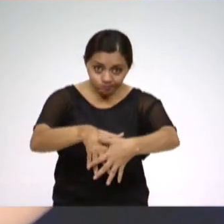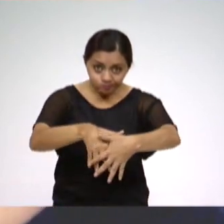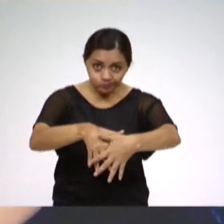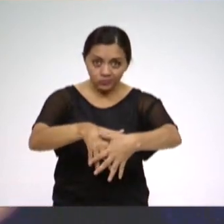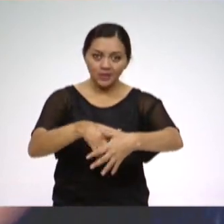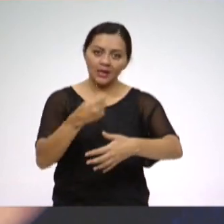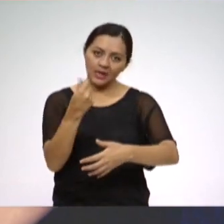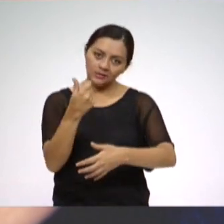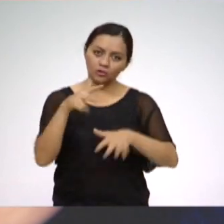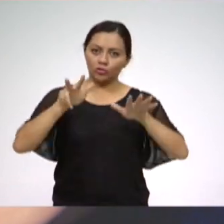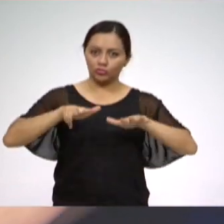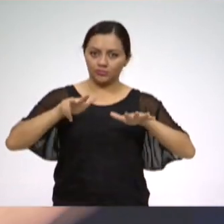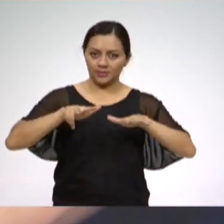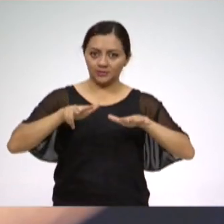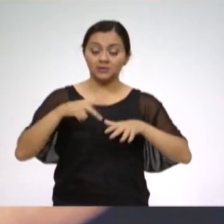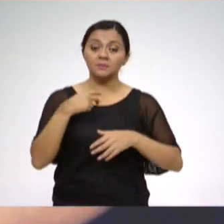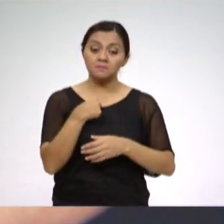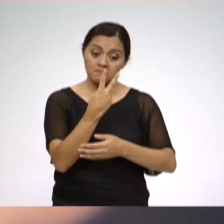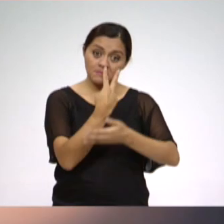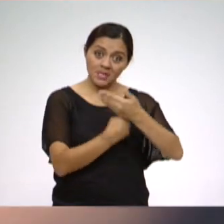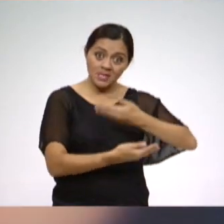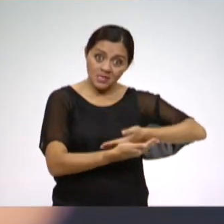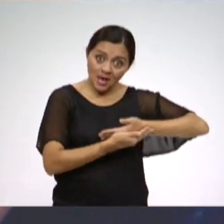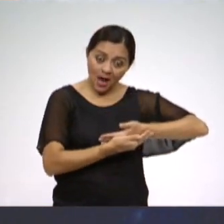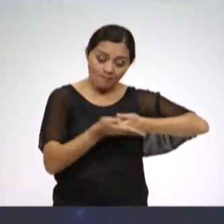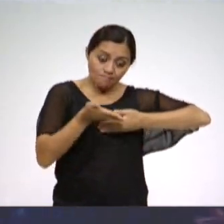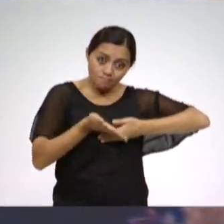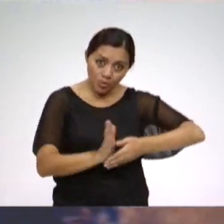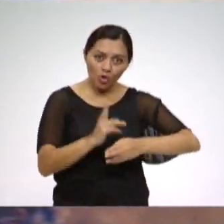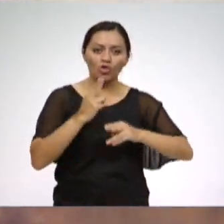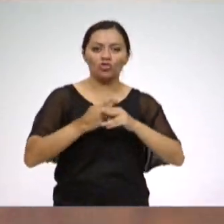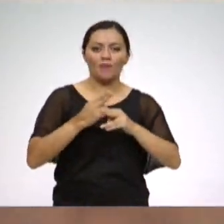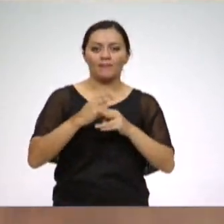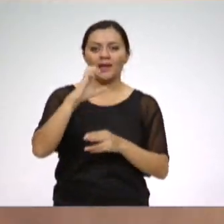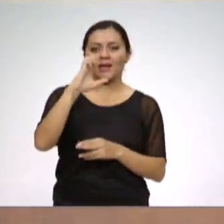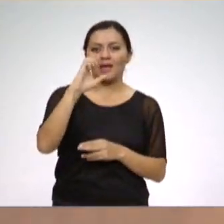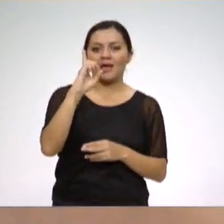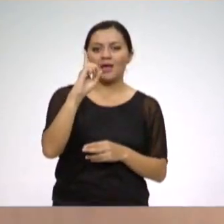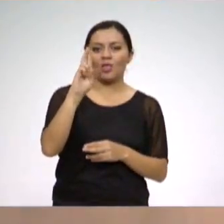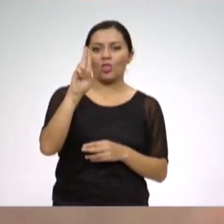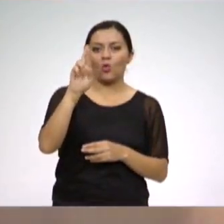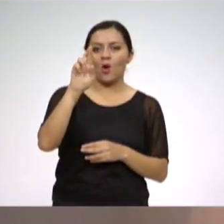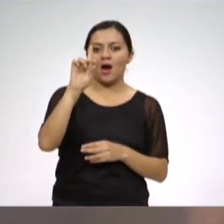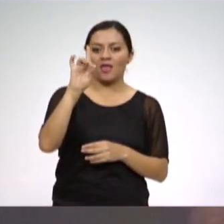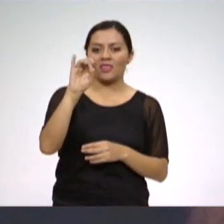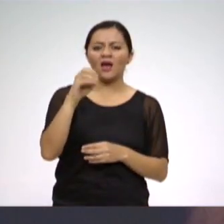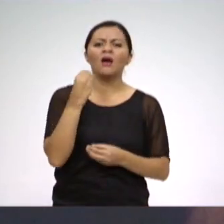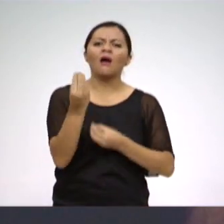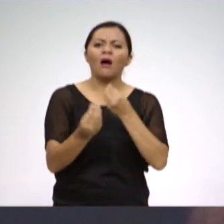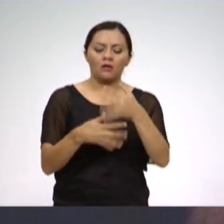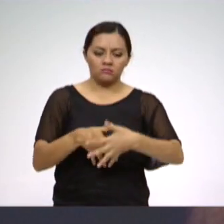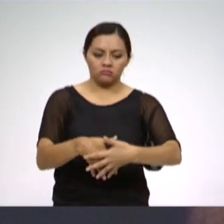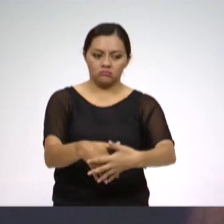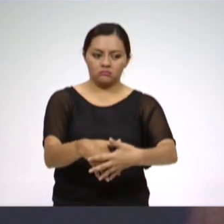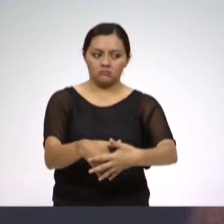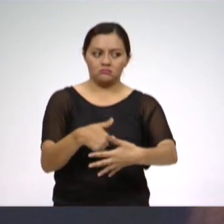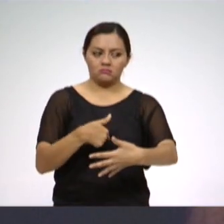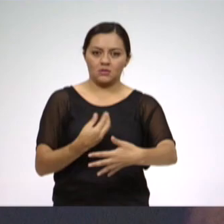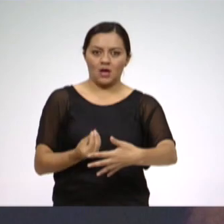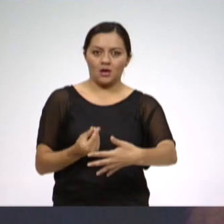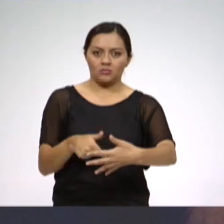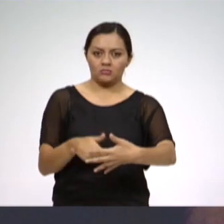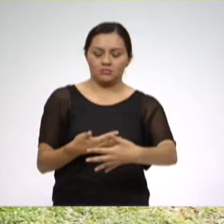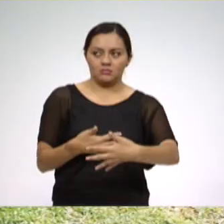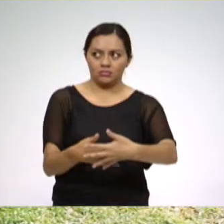bebé va a ser María Eduarda. Se me vinieron muchas ideas a la cabeza, qué voy a hacer si le tengo,